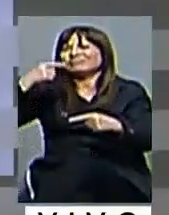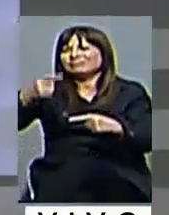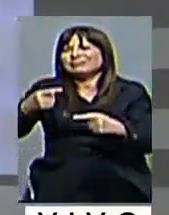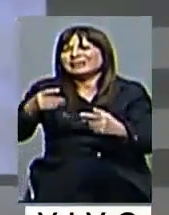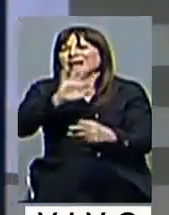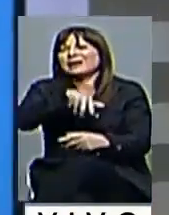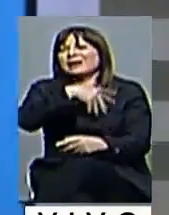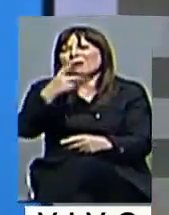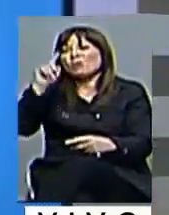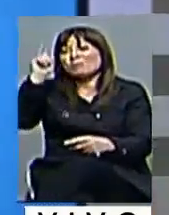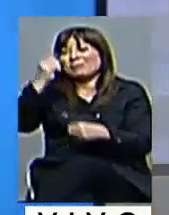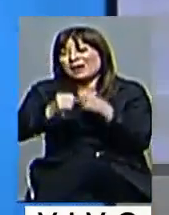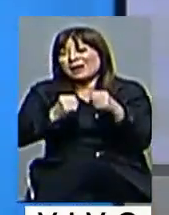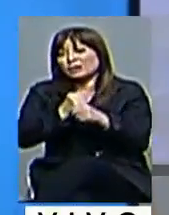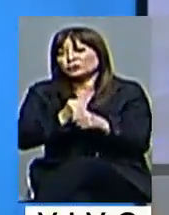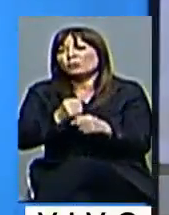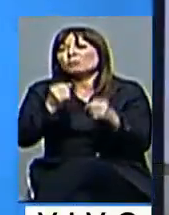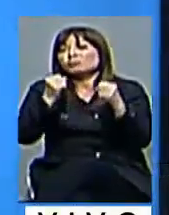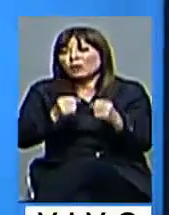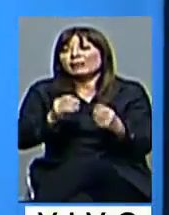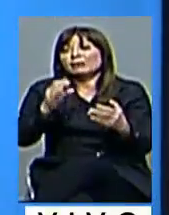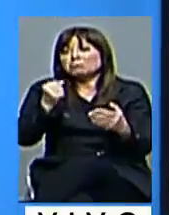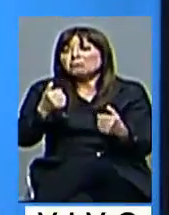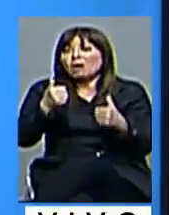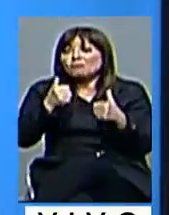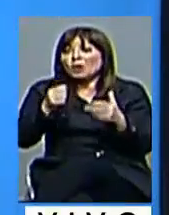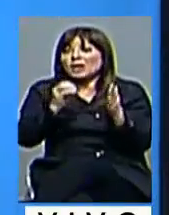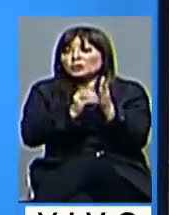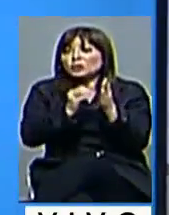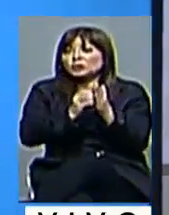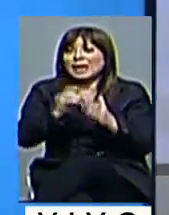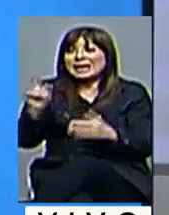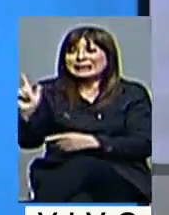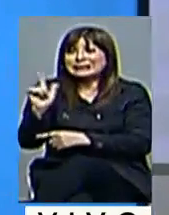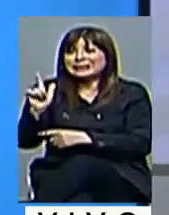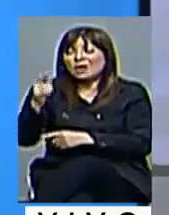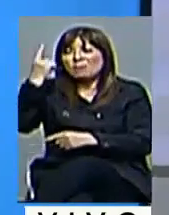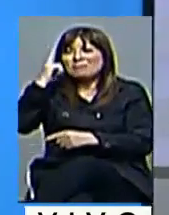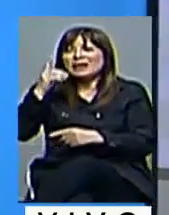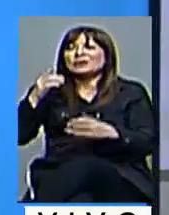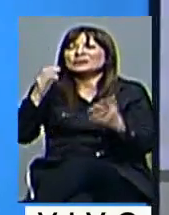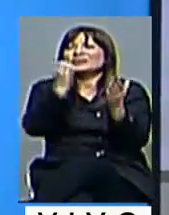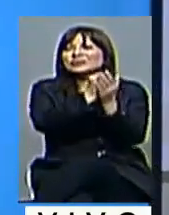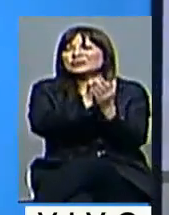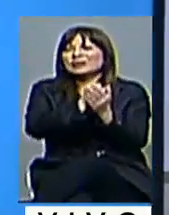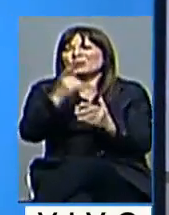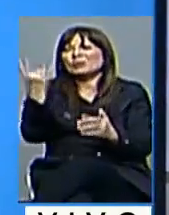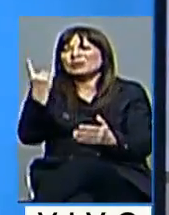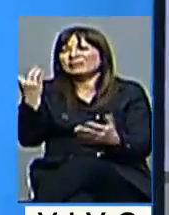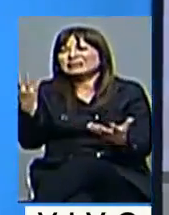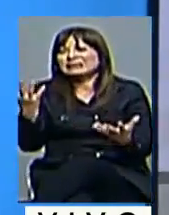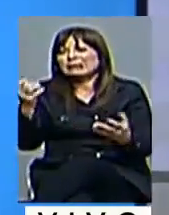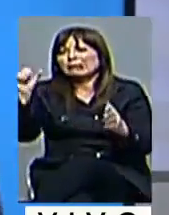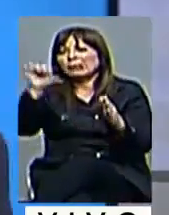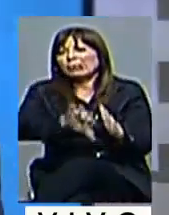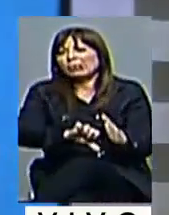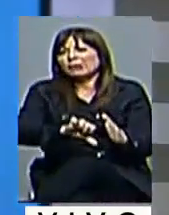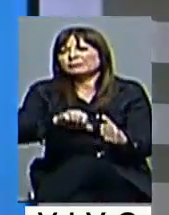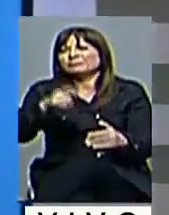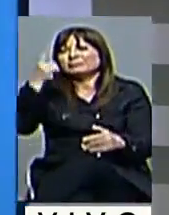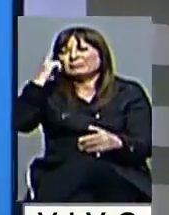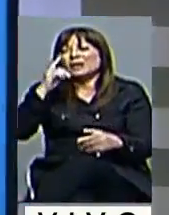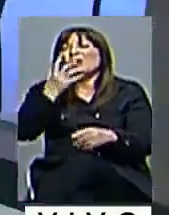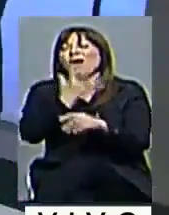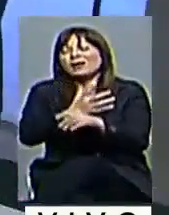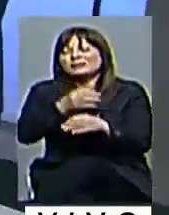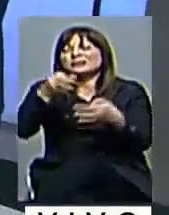porque puede tener excelentes notas en el liceo. El punto es que al llegar a la universidad, y eso habla de lo que existía en los estudiantes. Hay que asegurar que esa